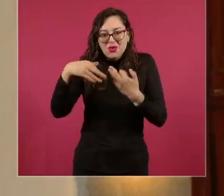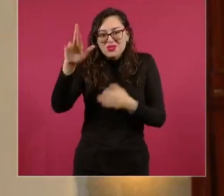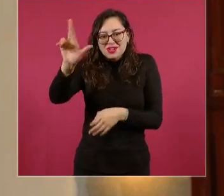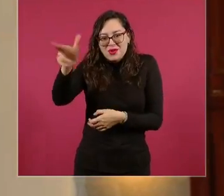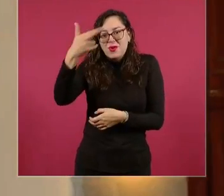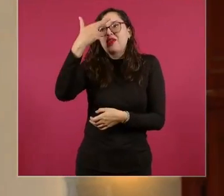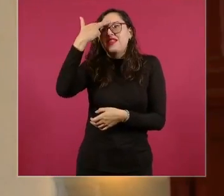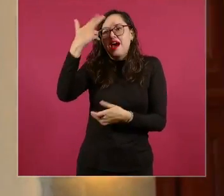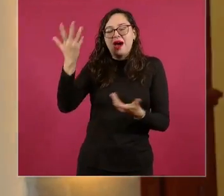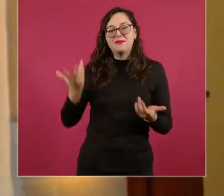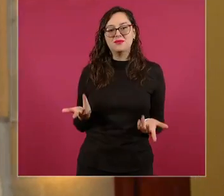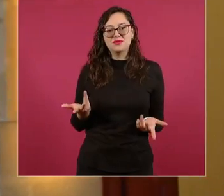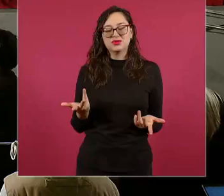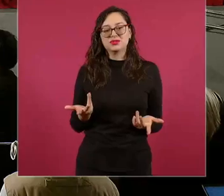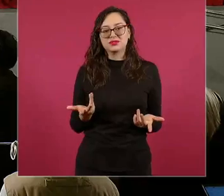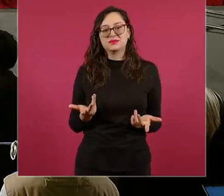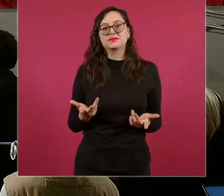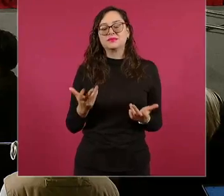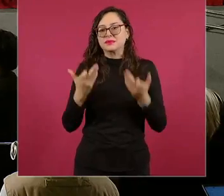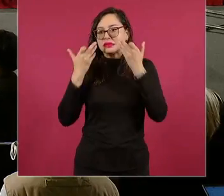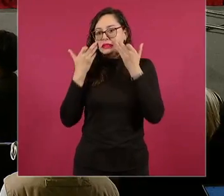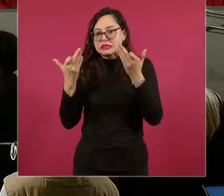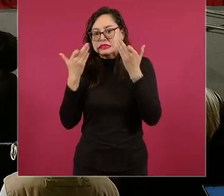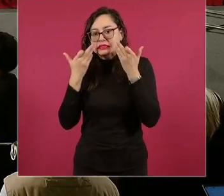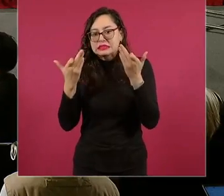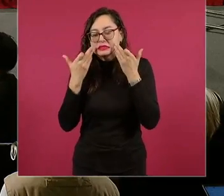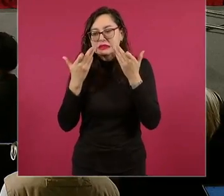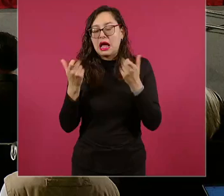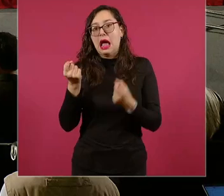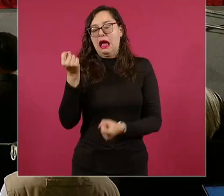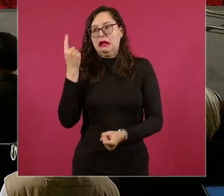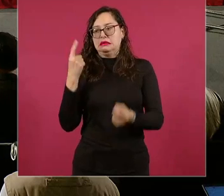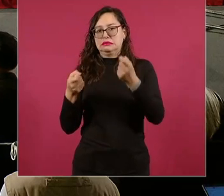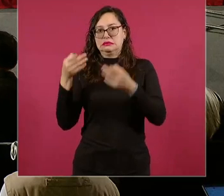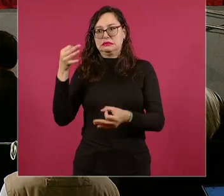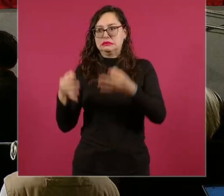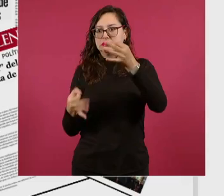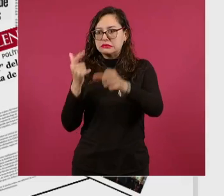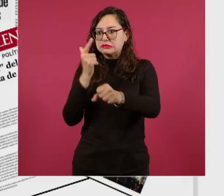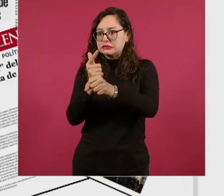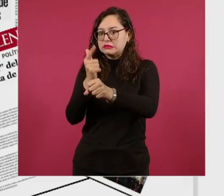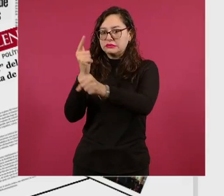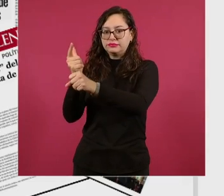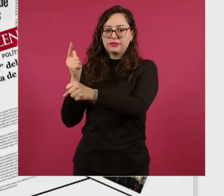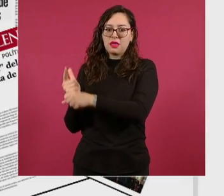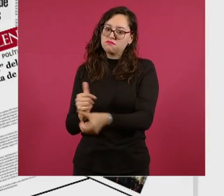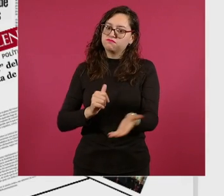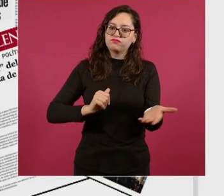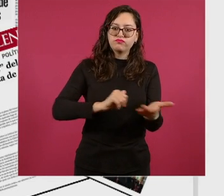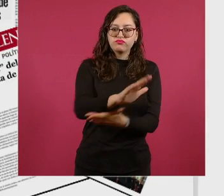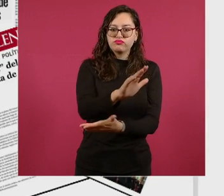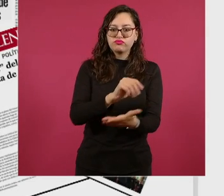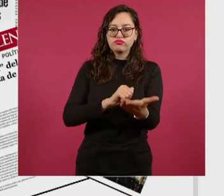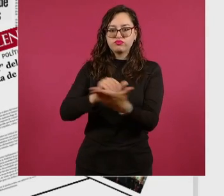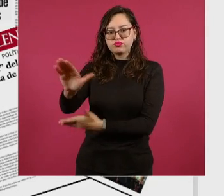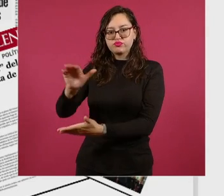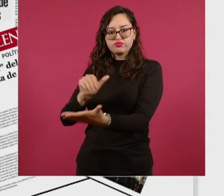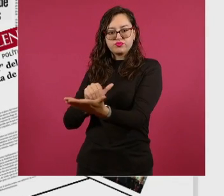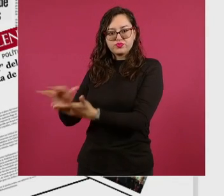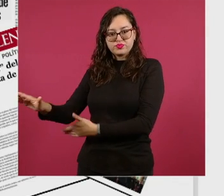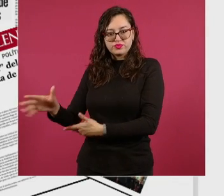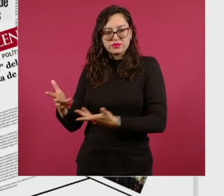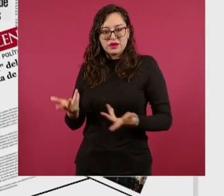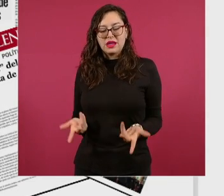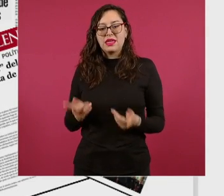constatar cómo incluso fueron destituidos los que estuvieron a cargo de la